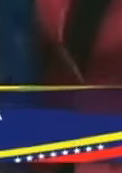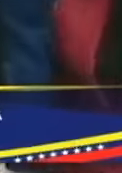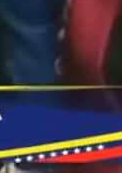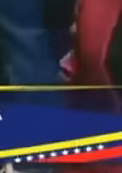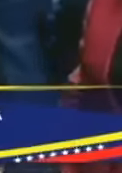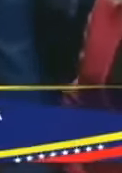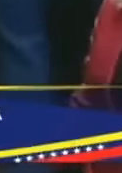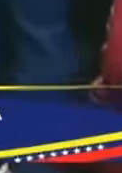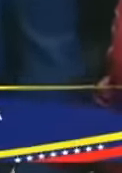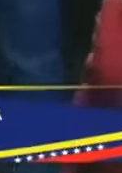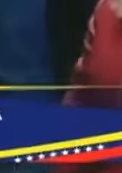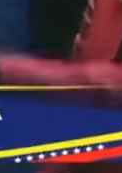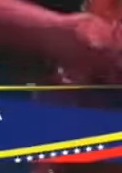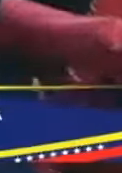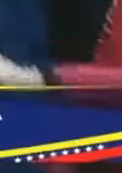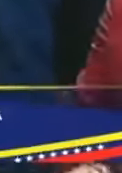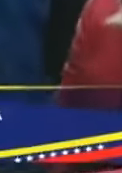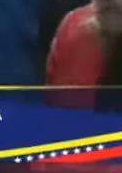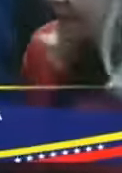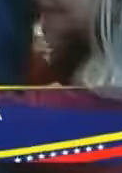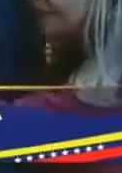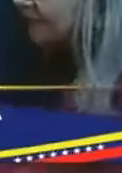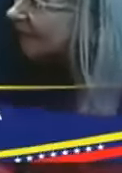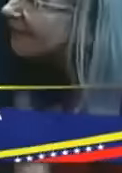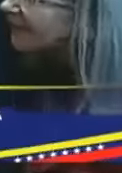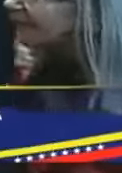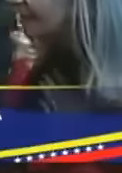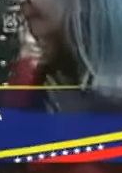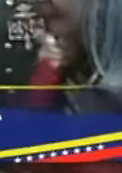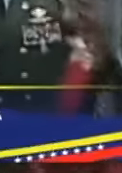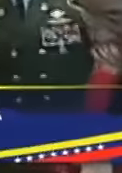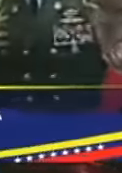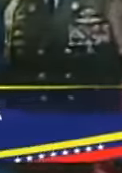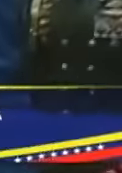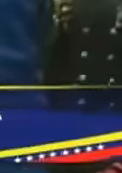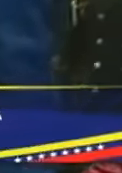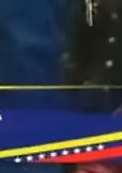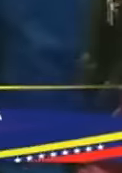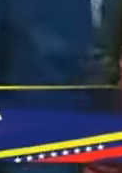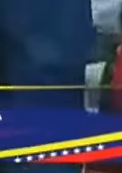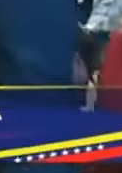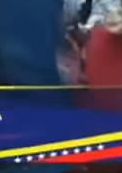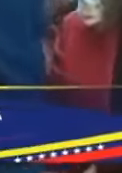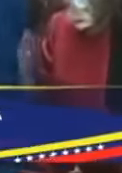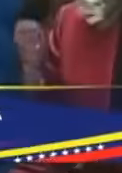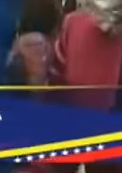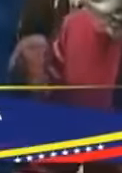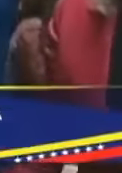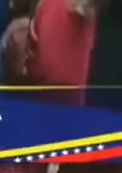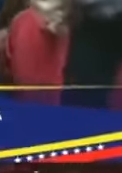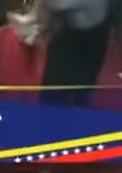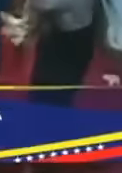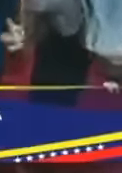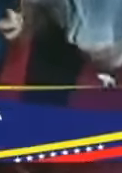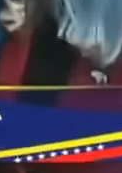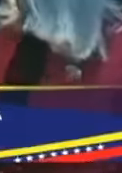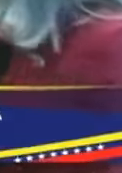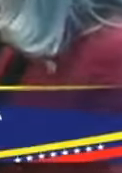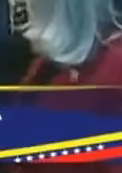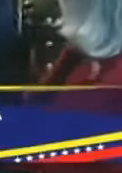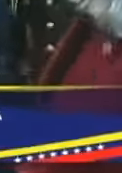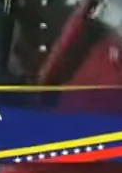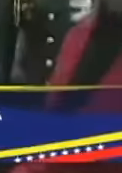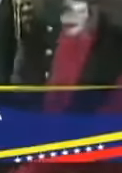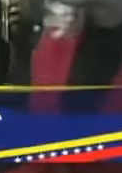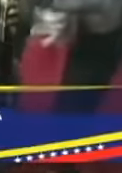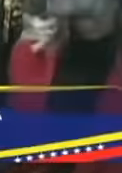constitucional Nicolás Maduro, saludando, agradeciendo a cada uno de los diputados del Parlamento que también